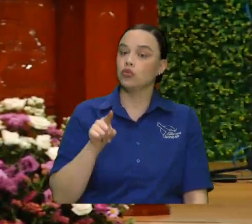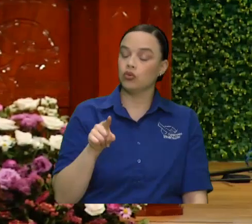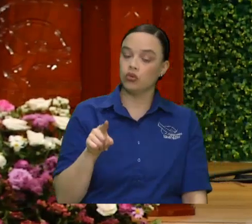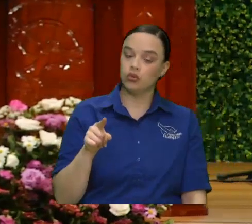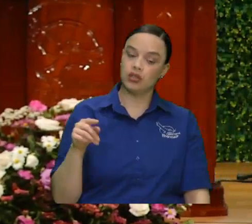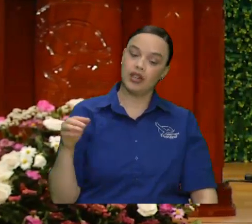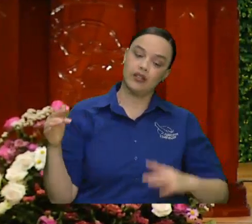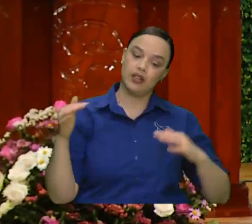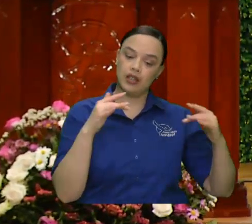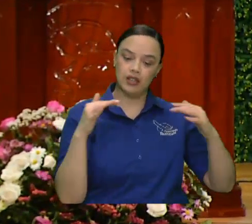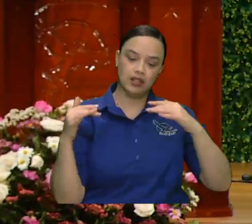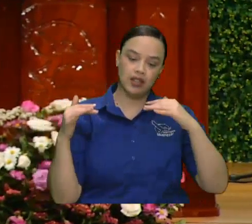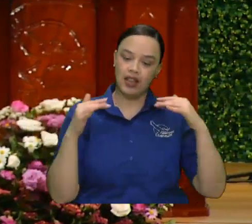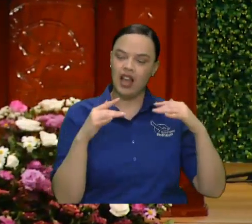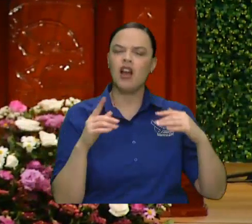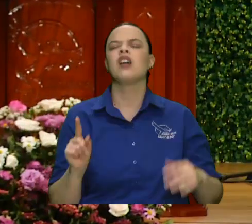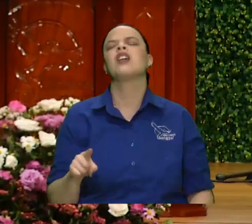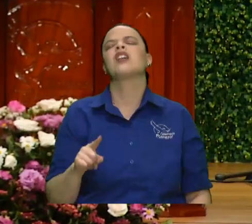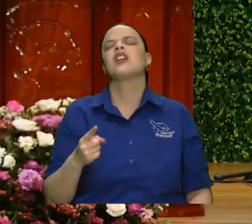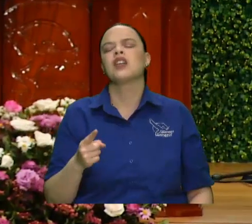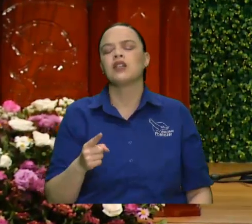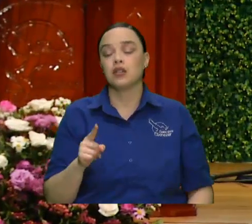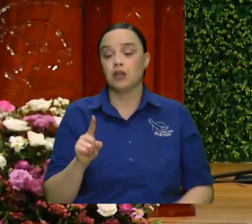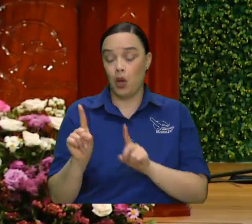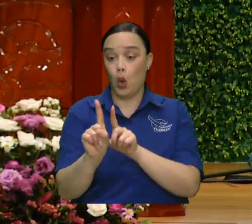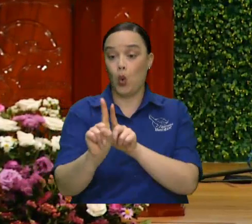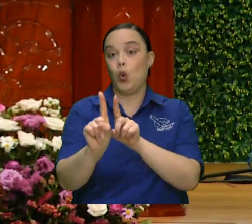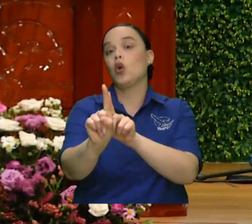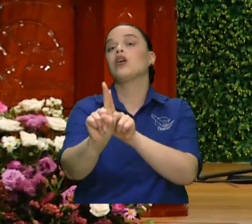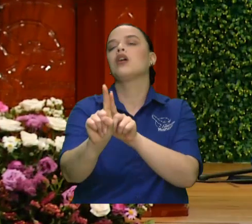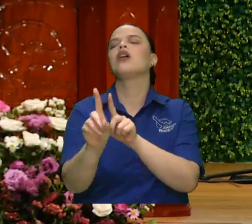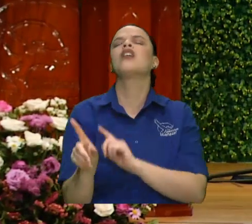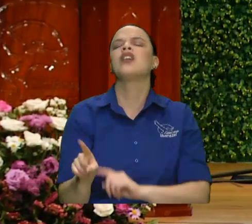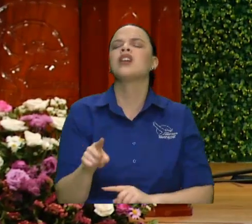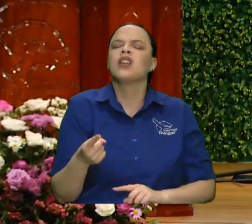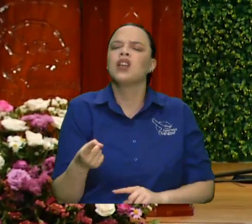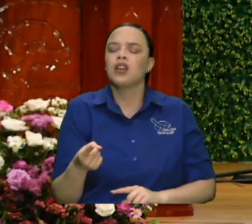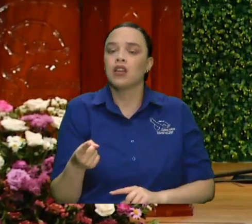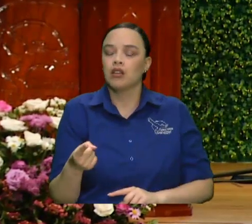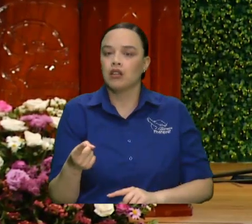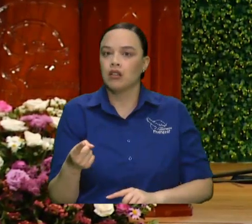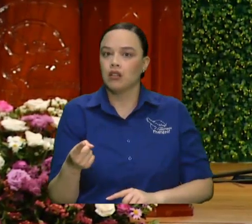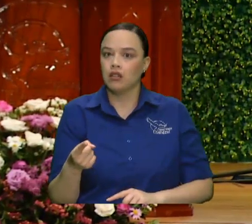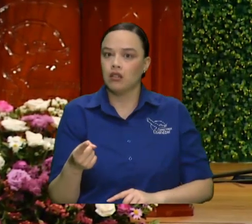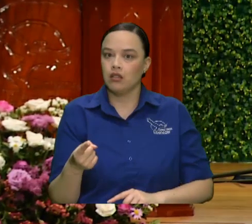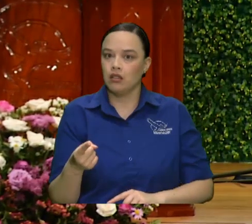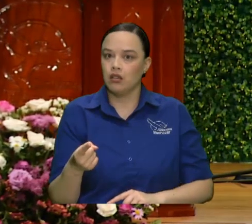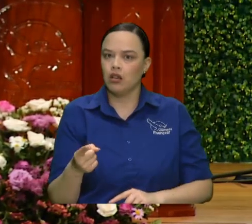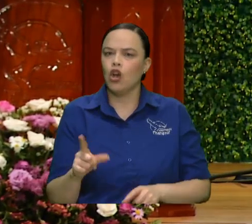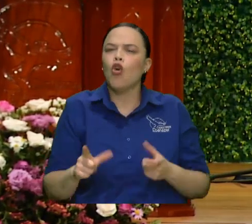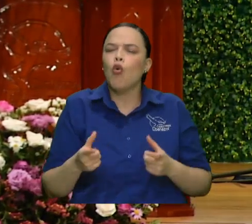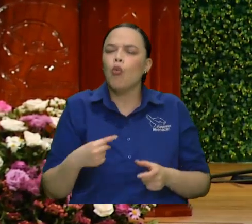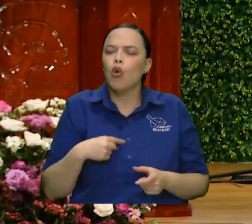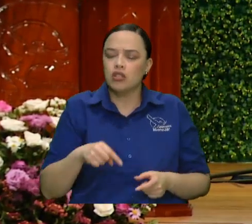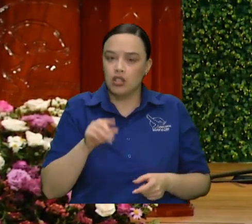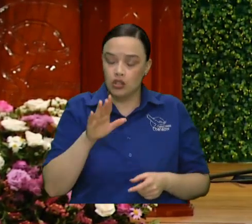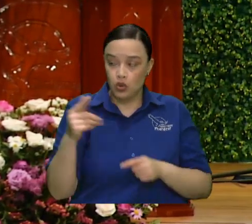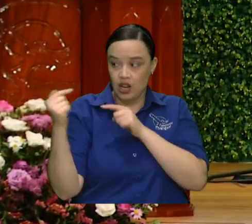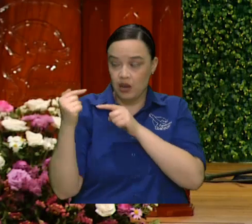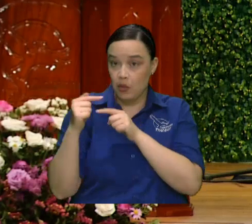a quien persigue usted amén pero en qué condiciones está su enemigo para que usted lo persiga